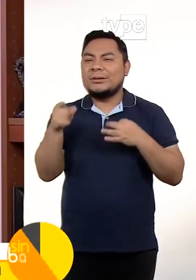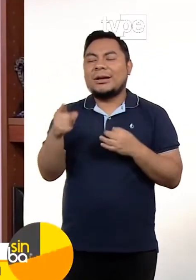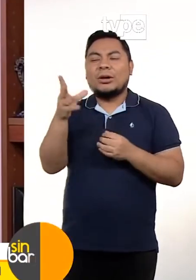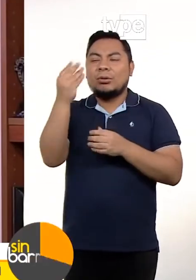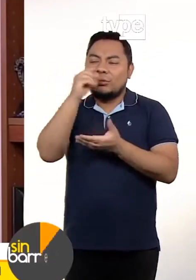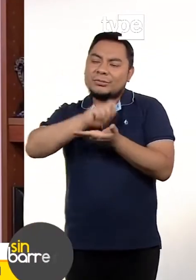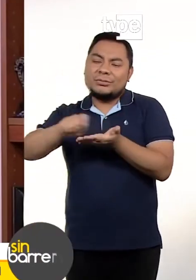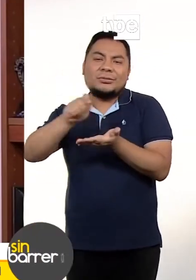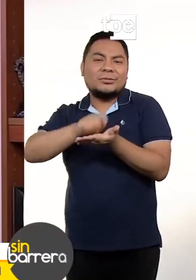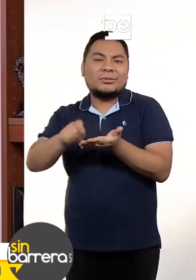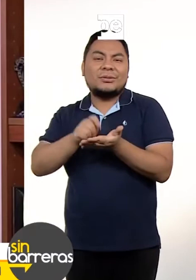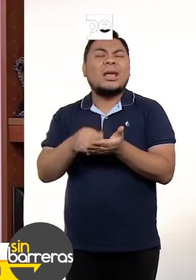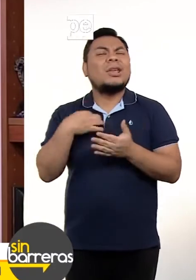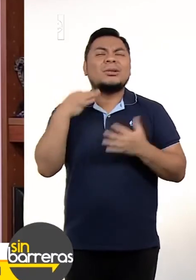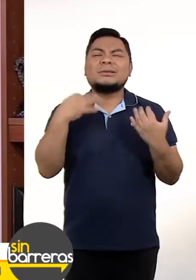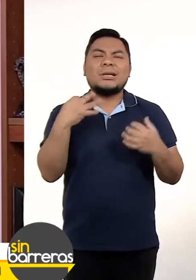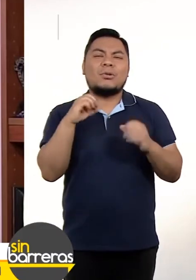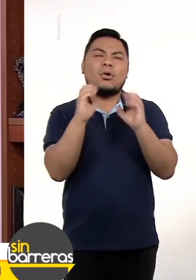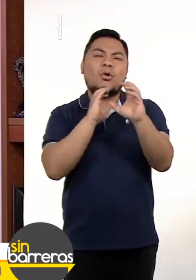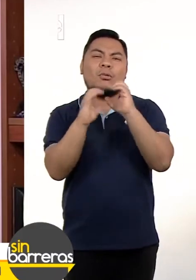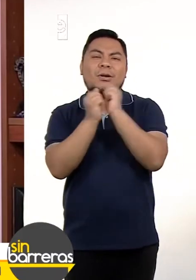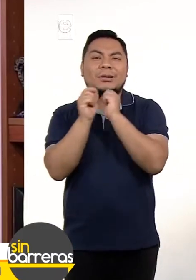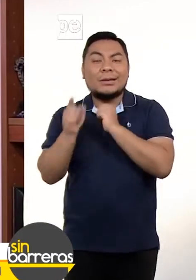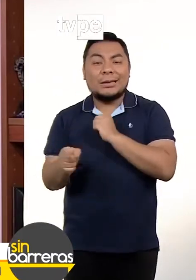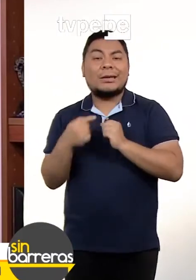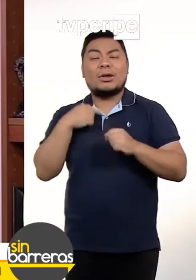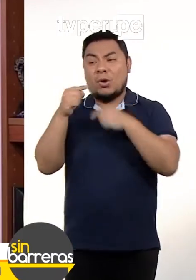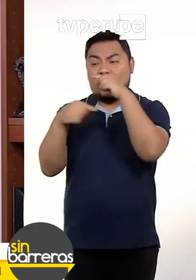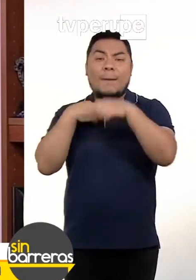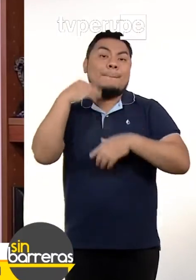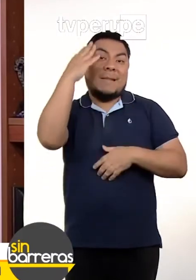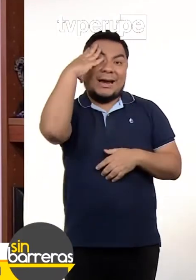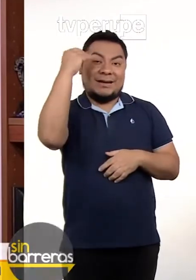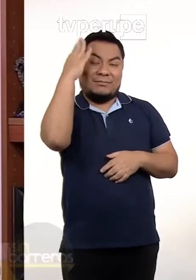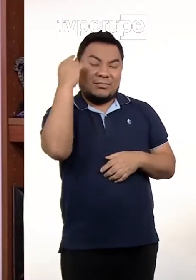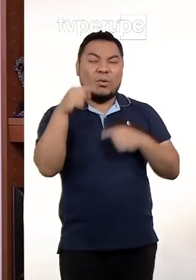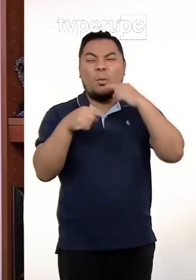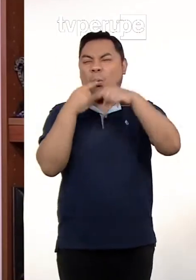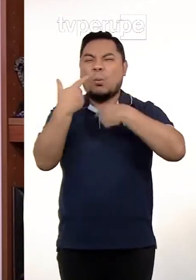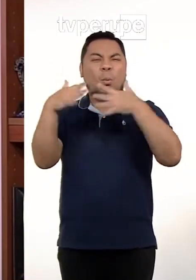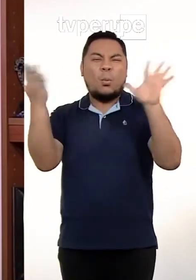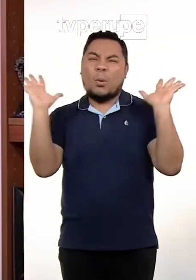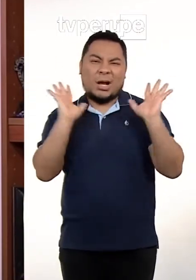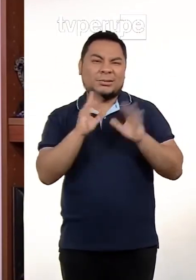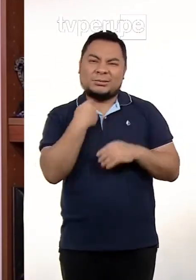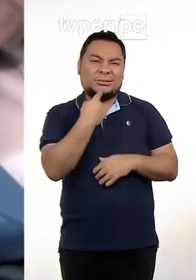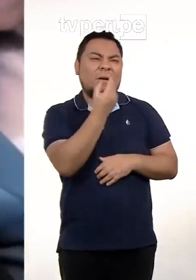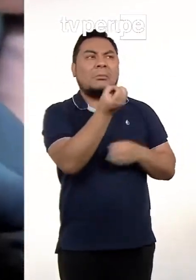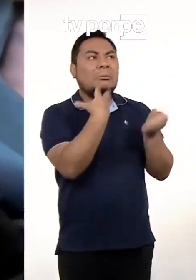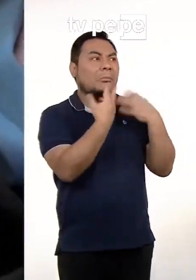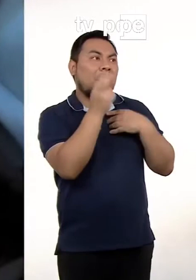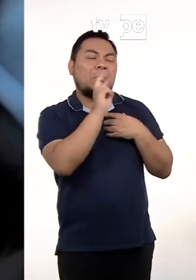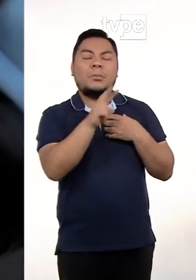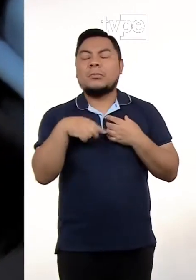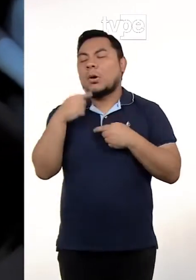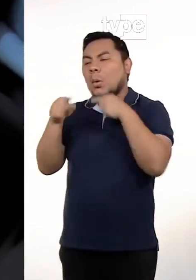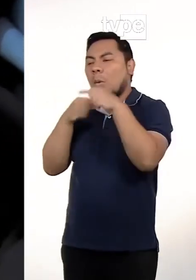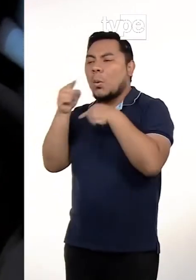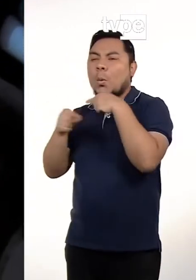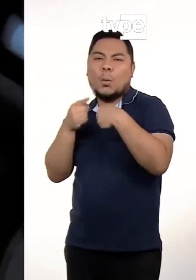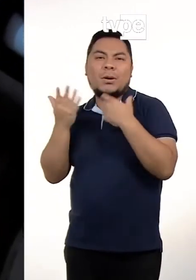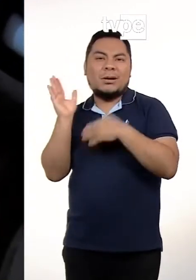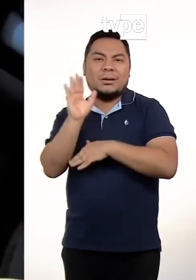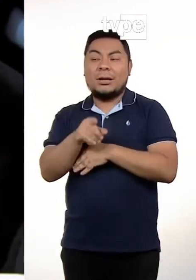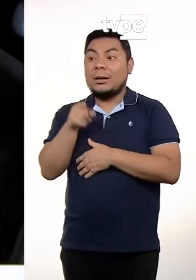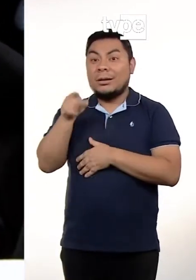presente, incluso hasta cuando converso con ella. Si yo le cuento alguna experiencia mía o le estoy contando alguna situación que he vivido y